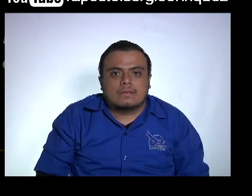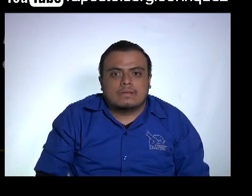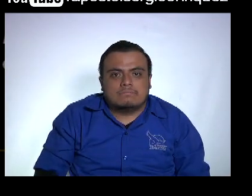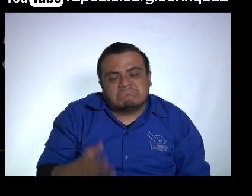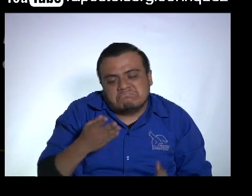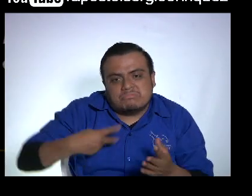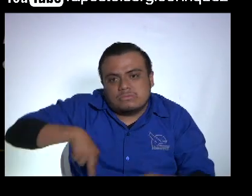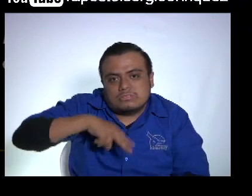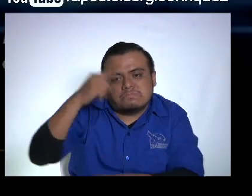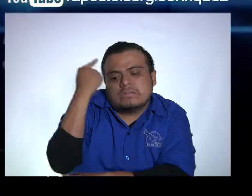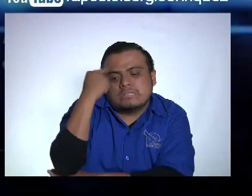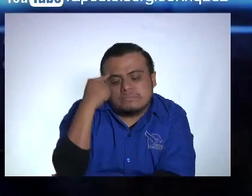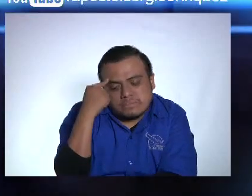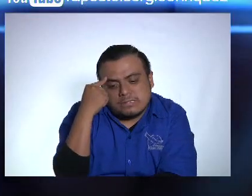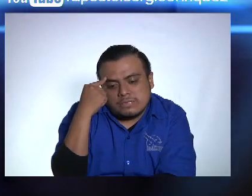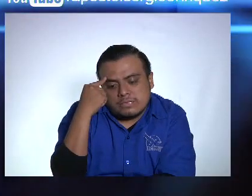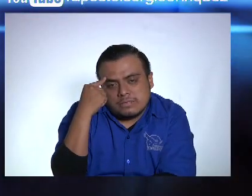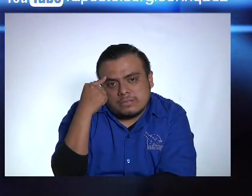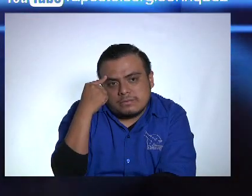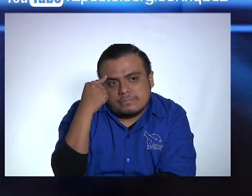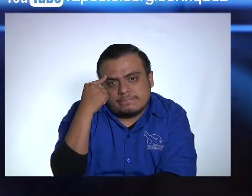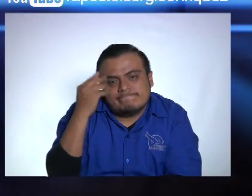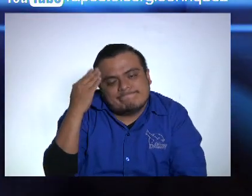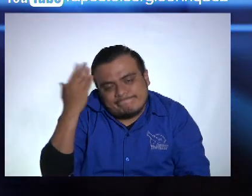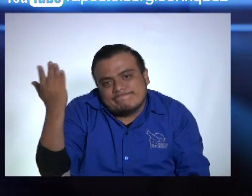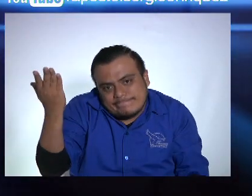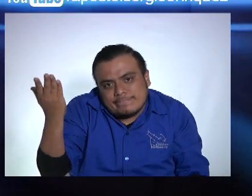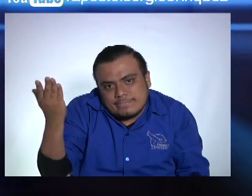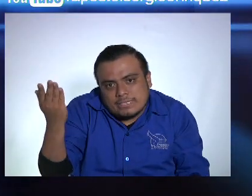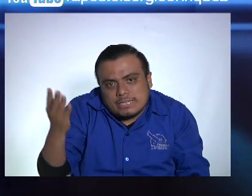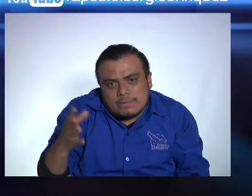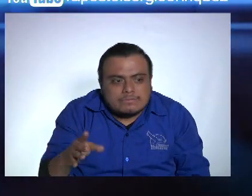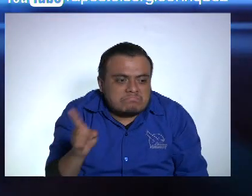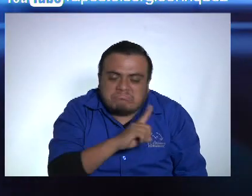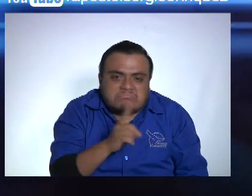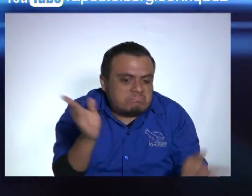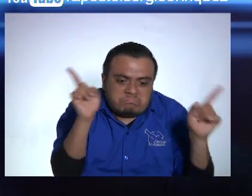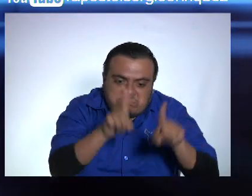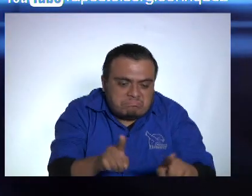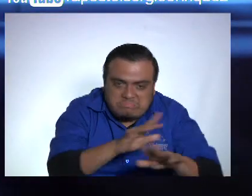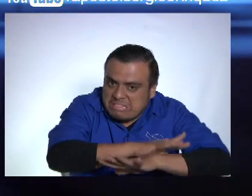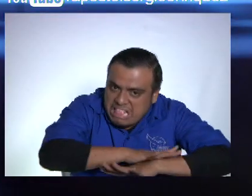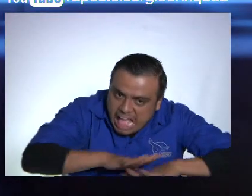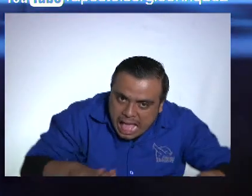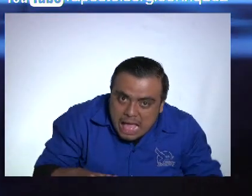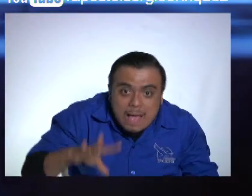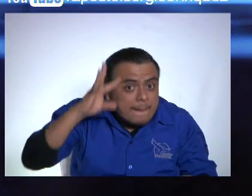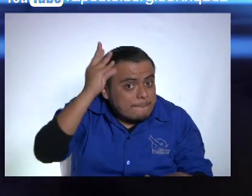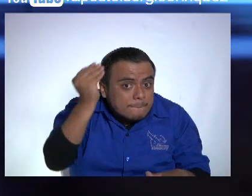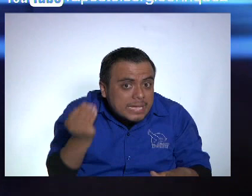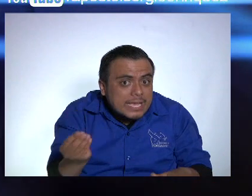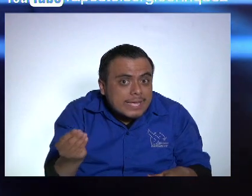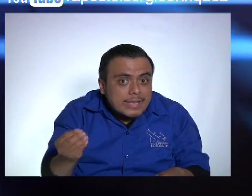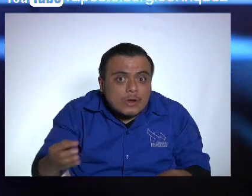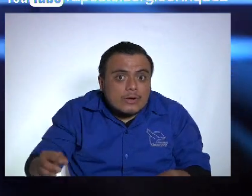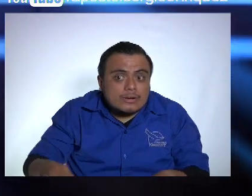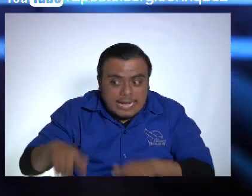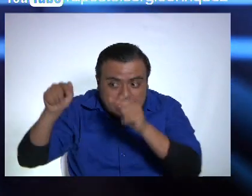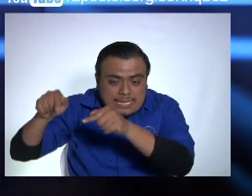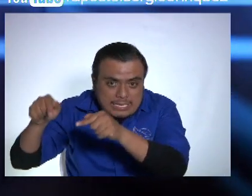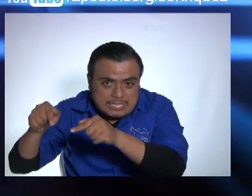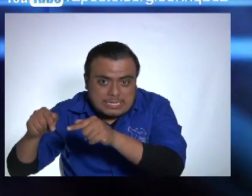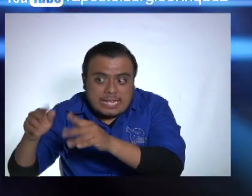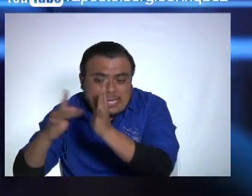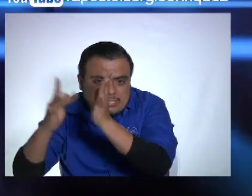pensamiento humano es lógico que no iba a pasar nada. Pero como Él es el Rey de Reyes y Señor de